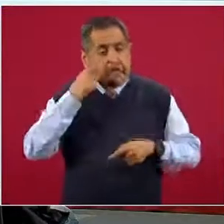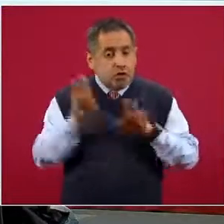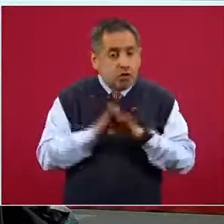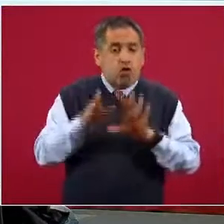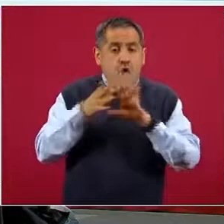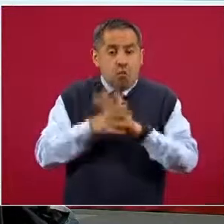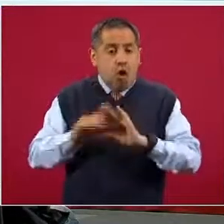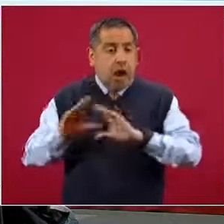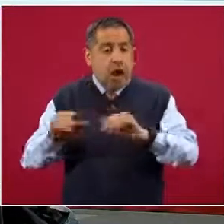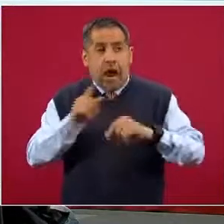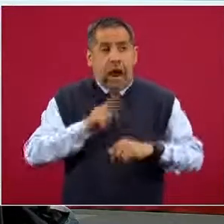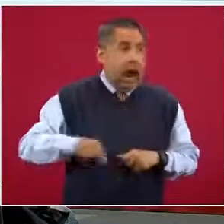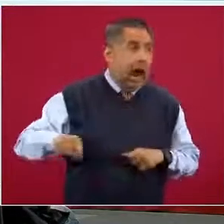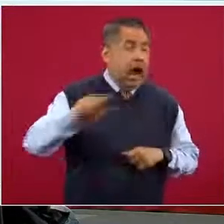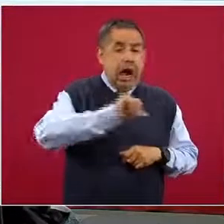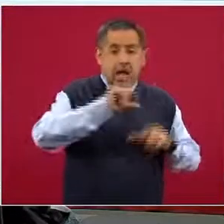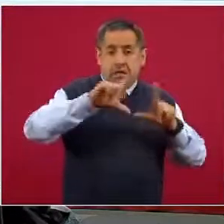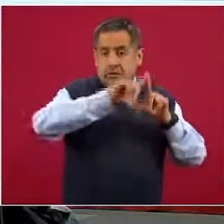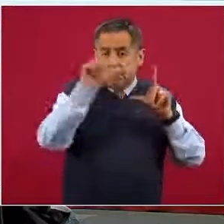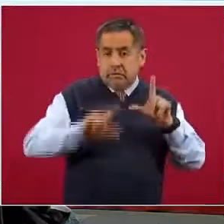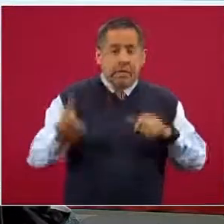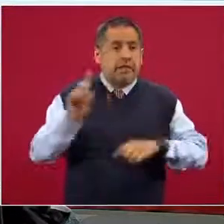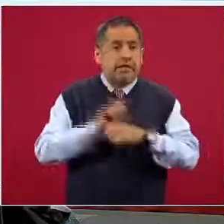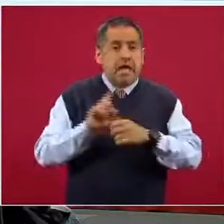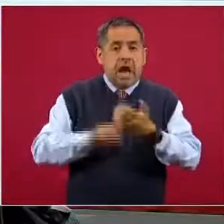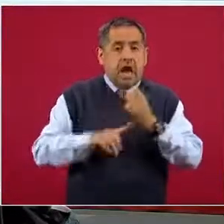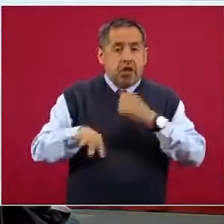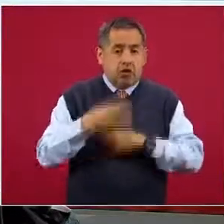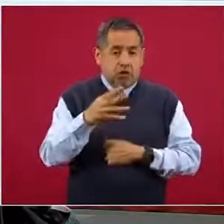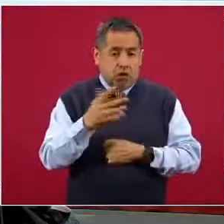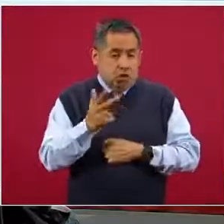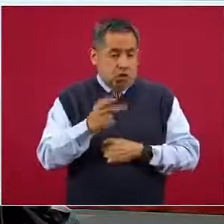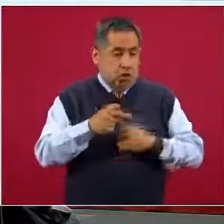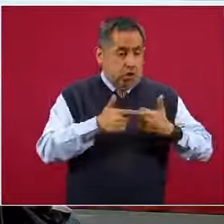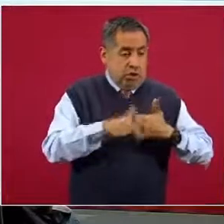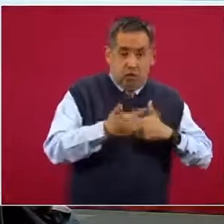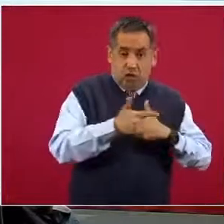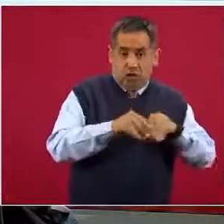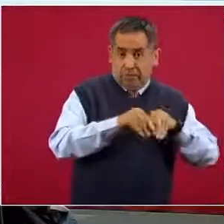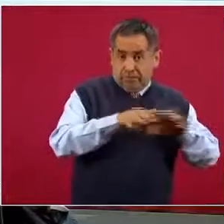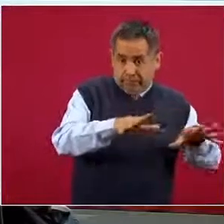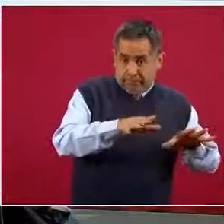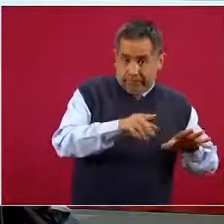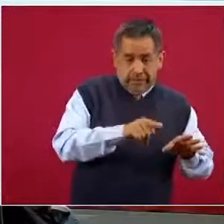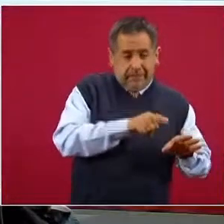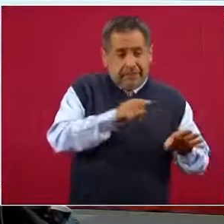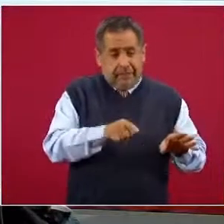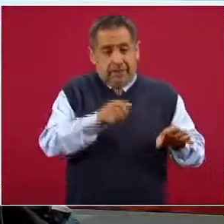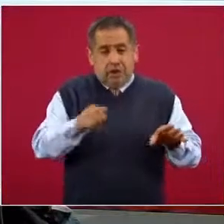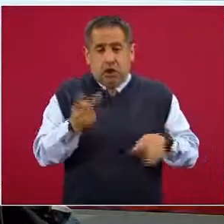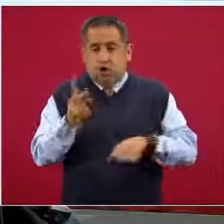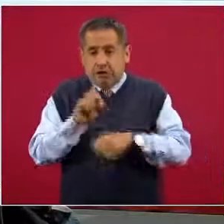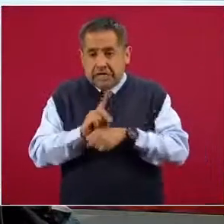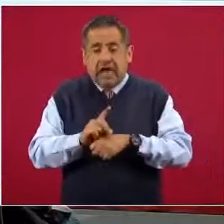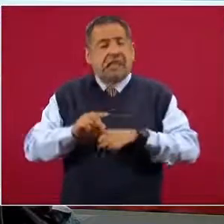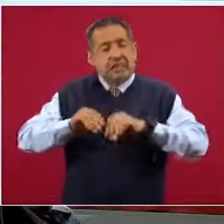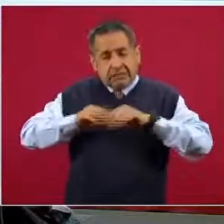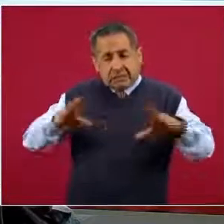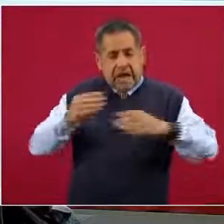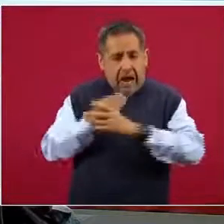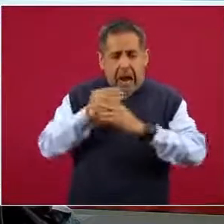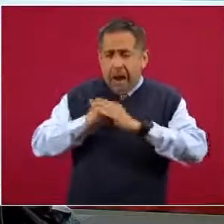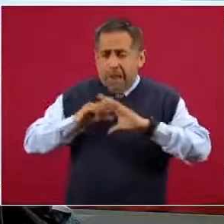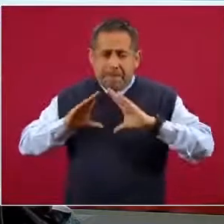nos encontrábamos. Una el 14 de julio, es decir, 2 días después de que se emitieron las herramientas, precisamente